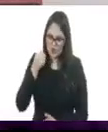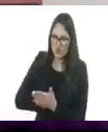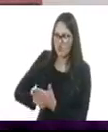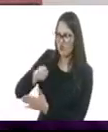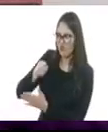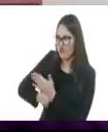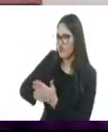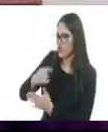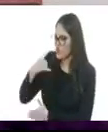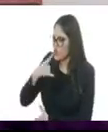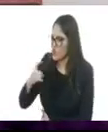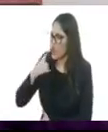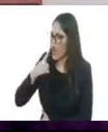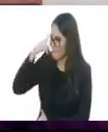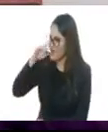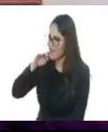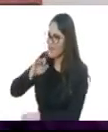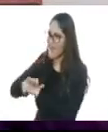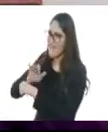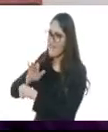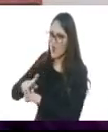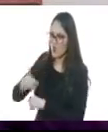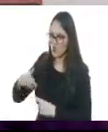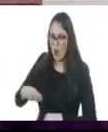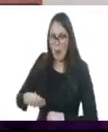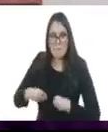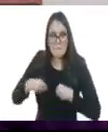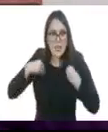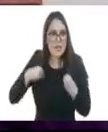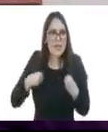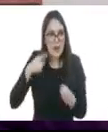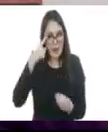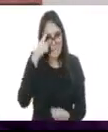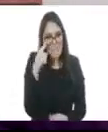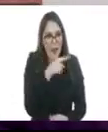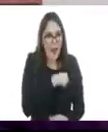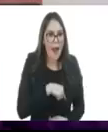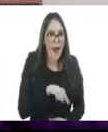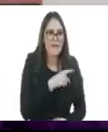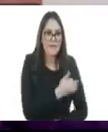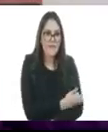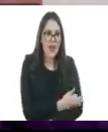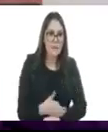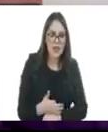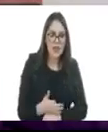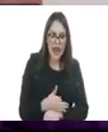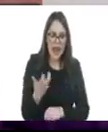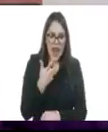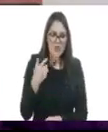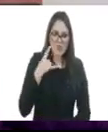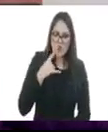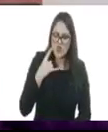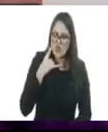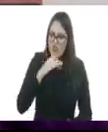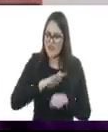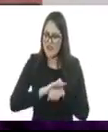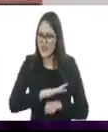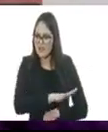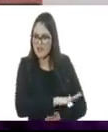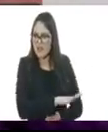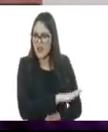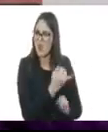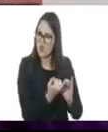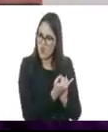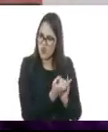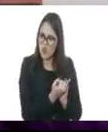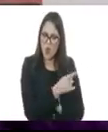de ellas, por la sobrevivencia de sus familias, por sus recursos naturales,